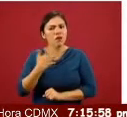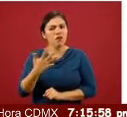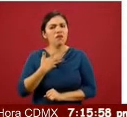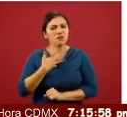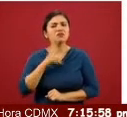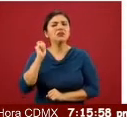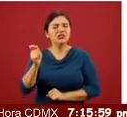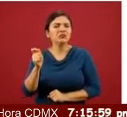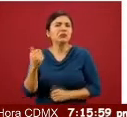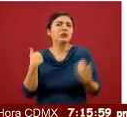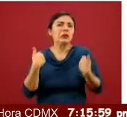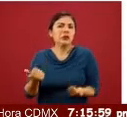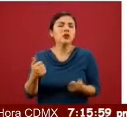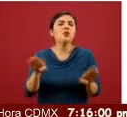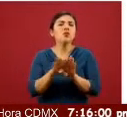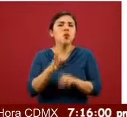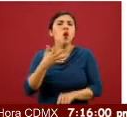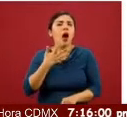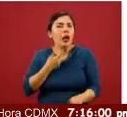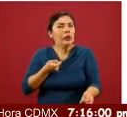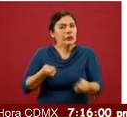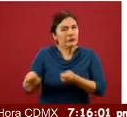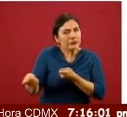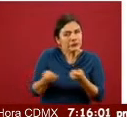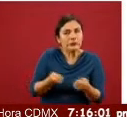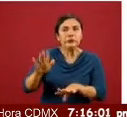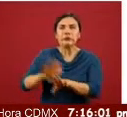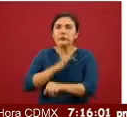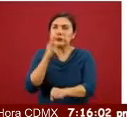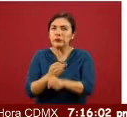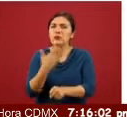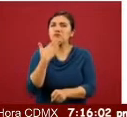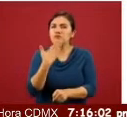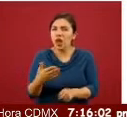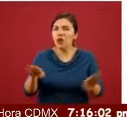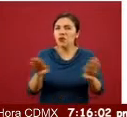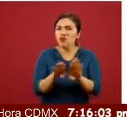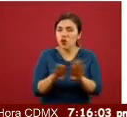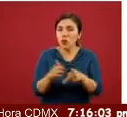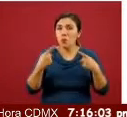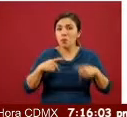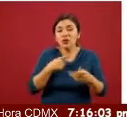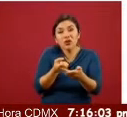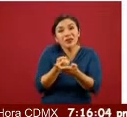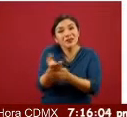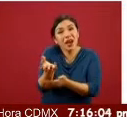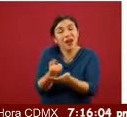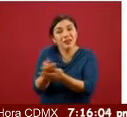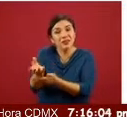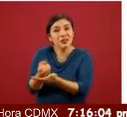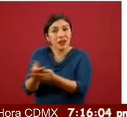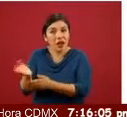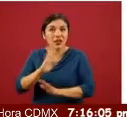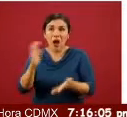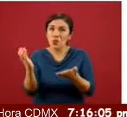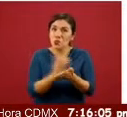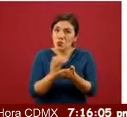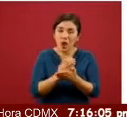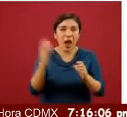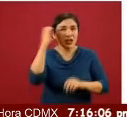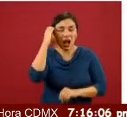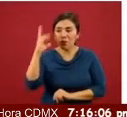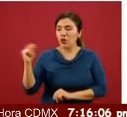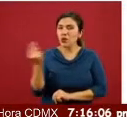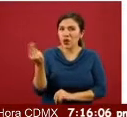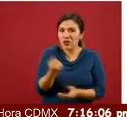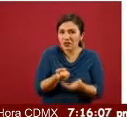decir que se ha logrado manejar este balance entre los egresos, los pacientes que están egresando y dejando estas camas,